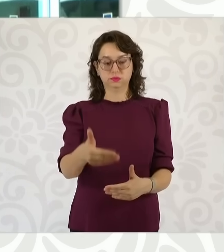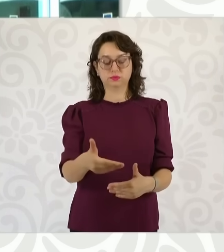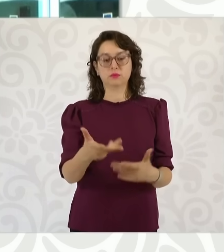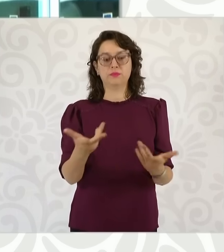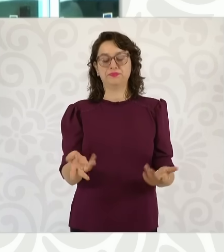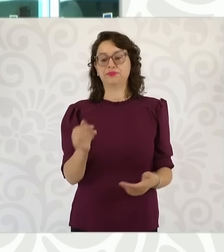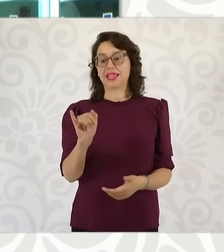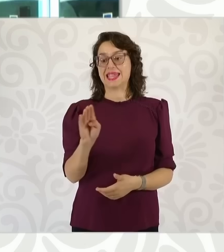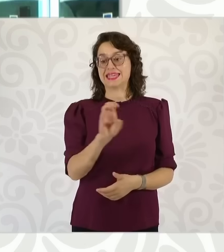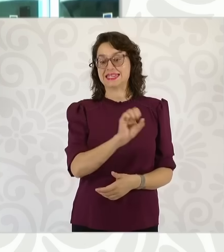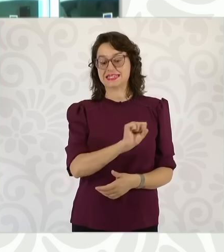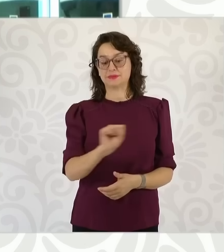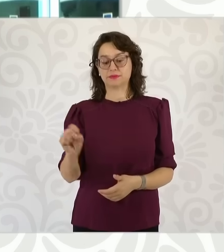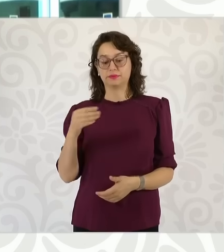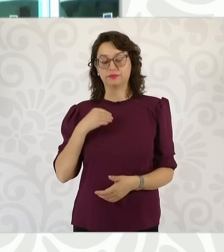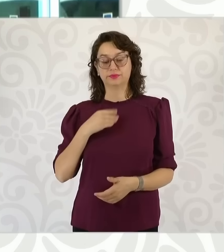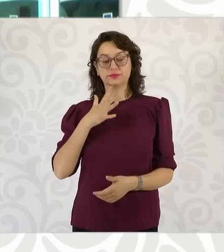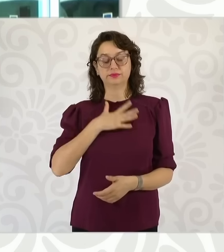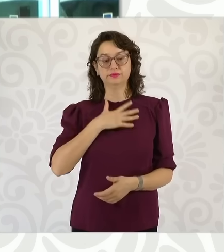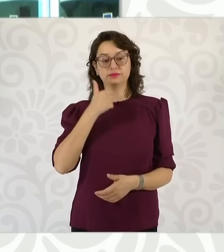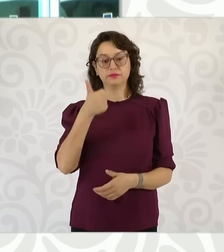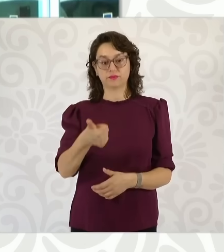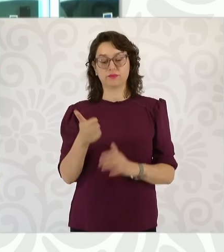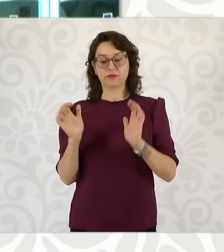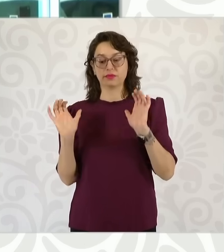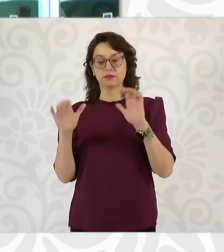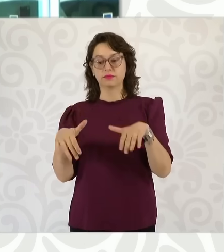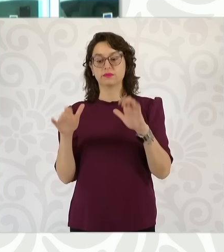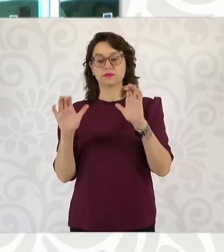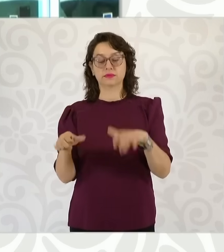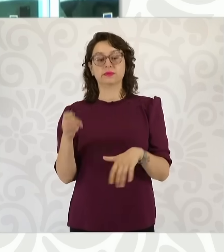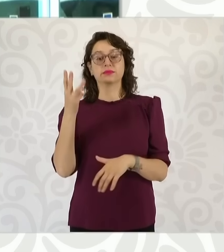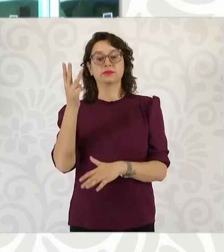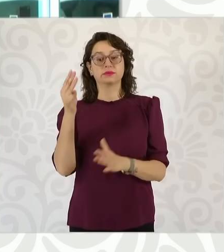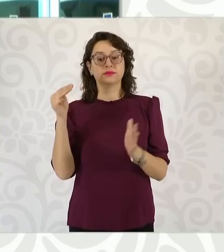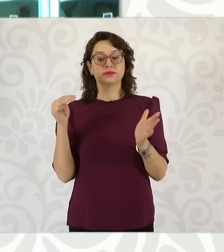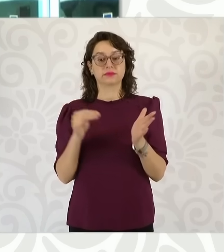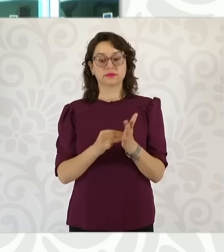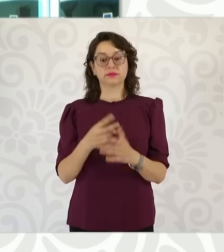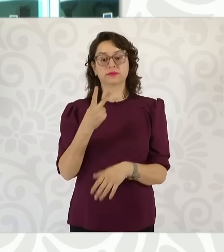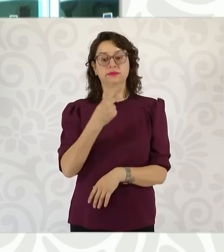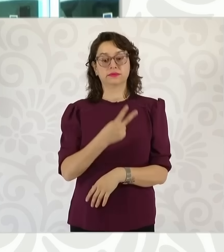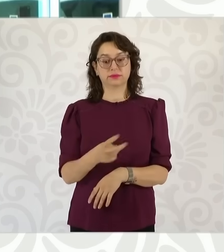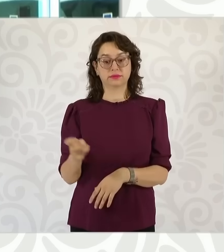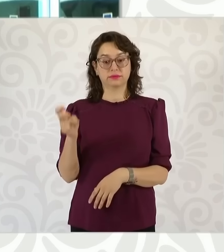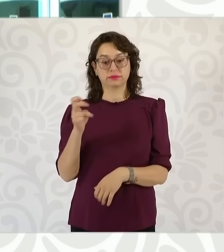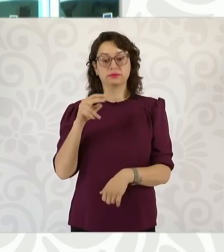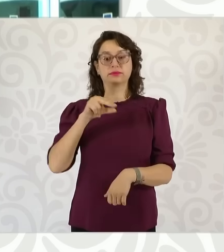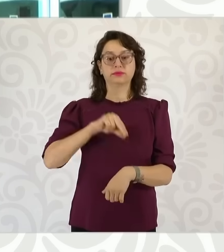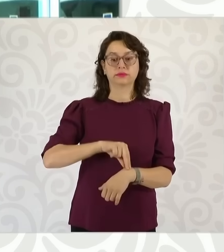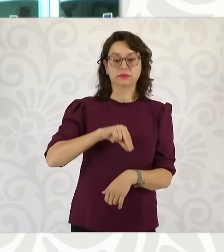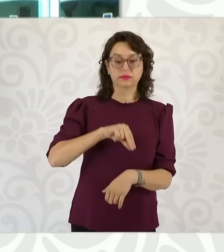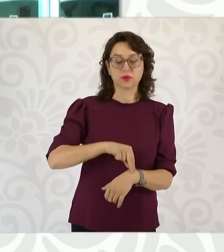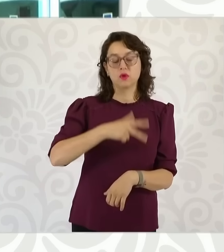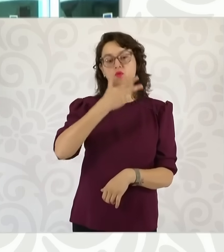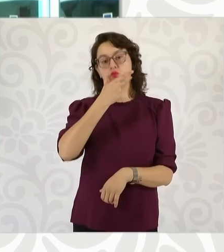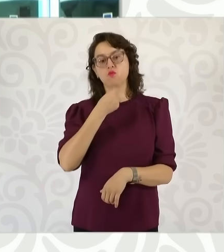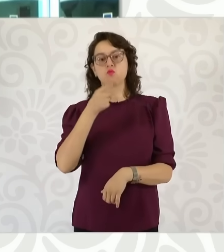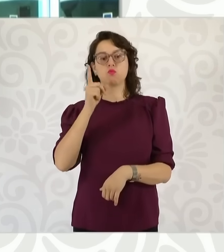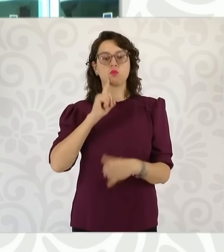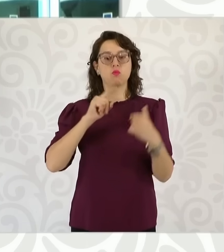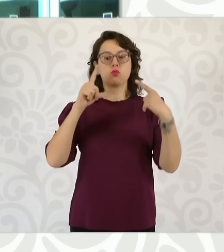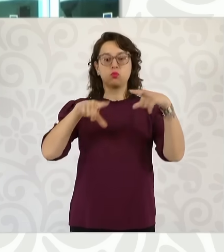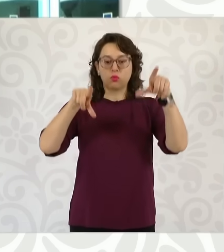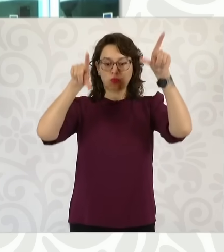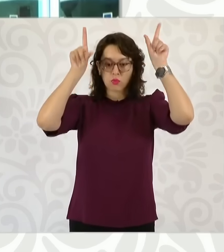del ISSSTEBienestar, tiene una plantilla ya superior a los 3,200 entre doctores, doctoras,